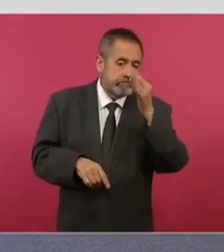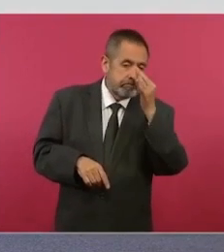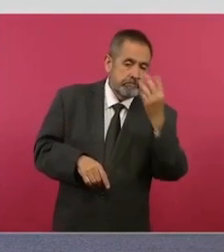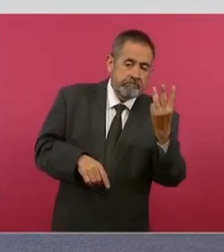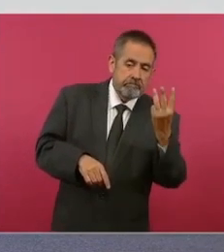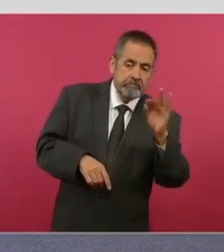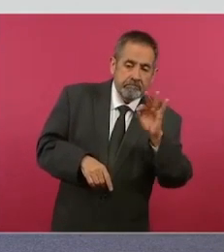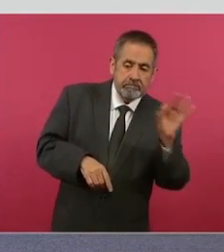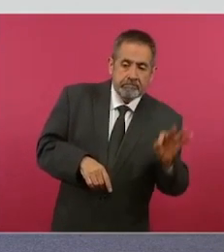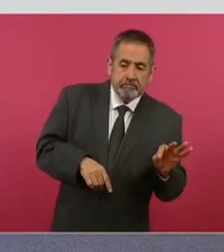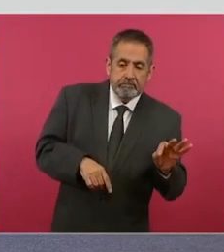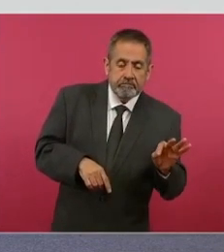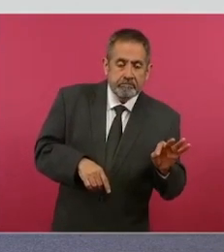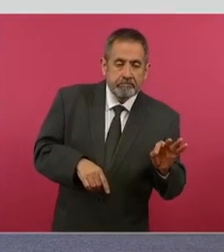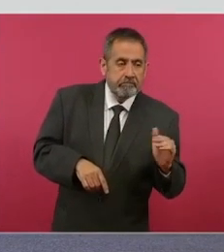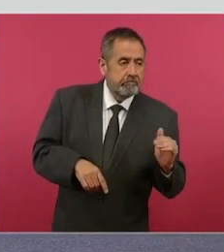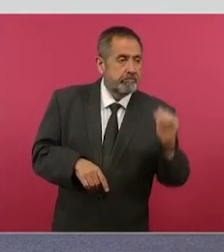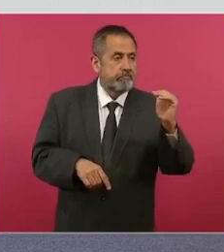a 2018.